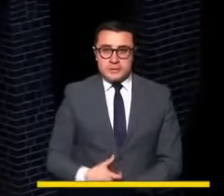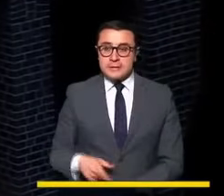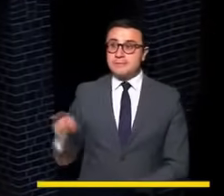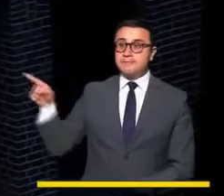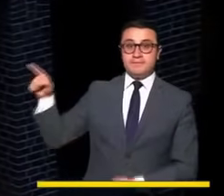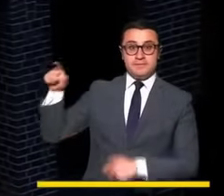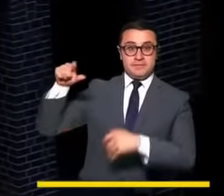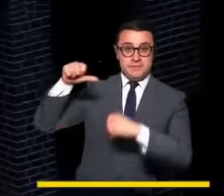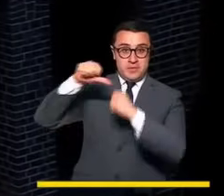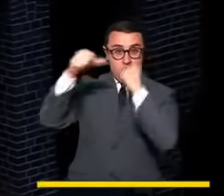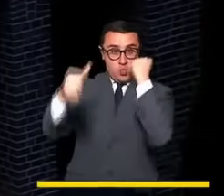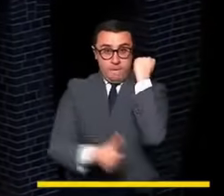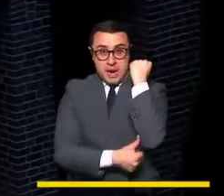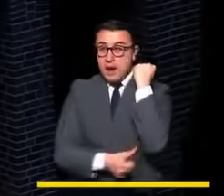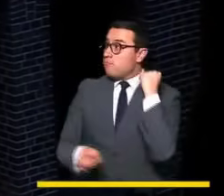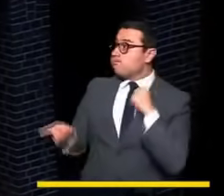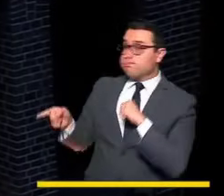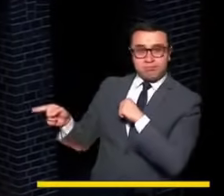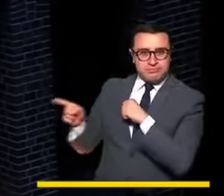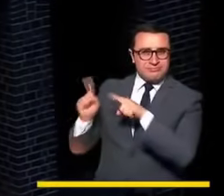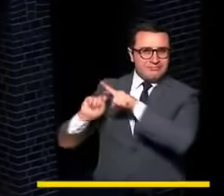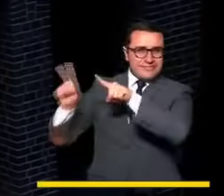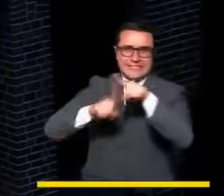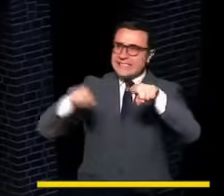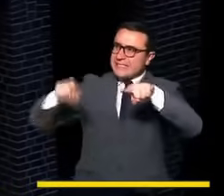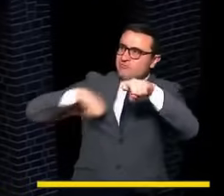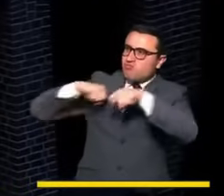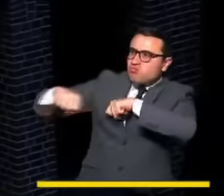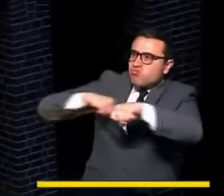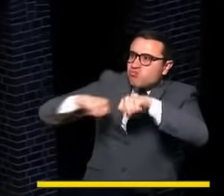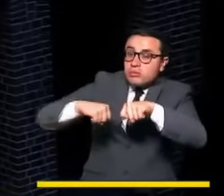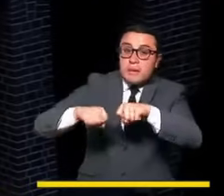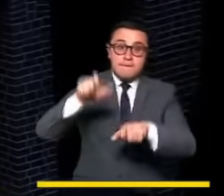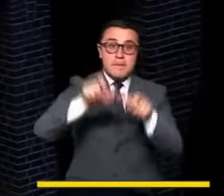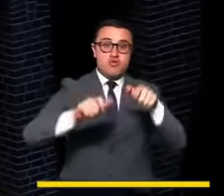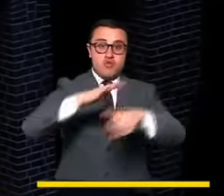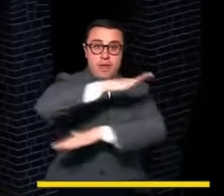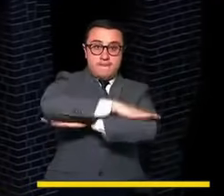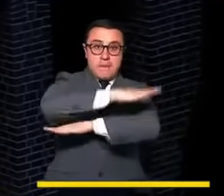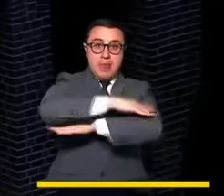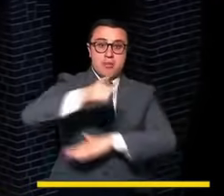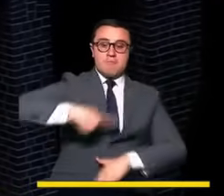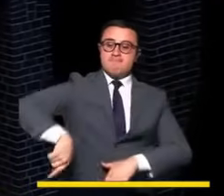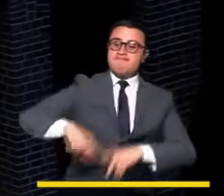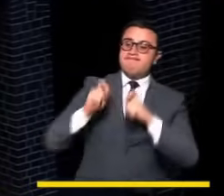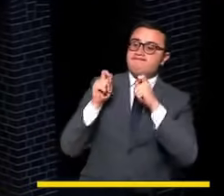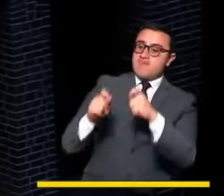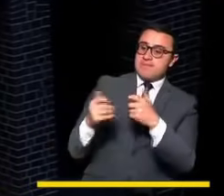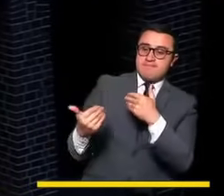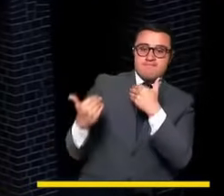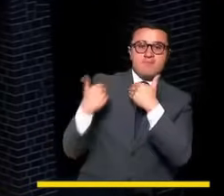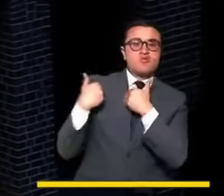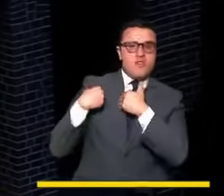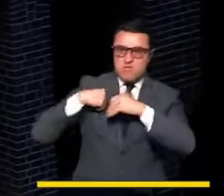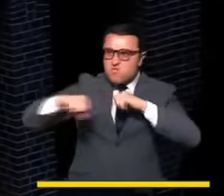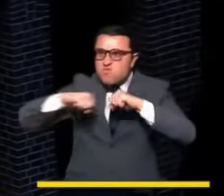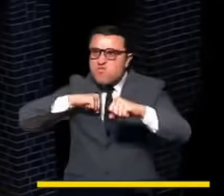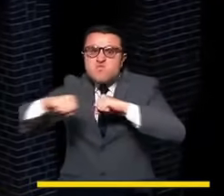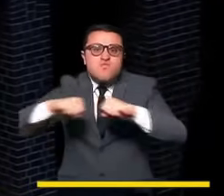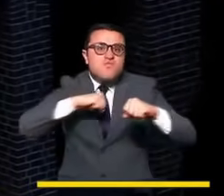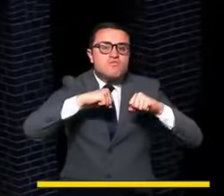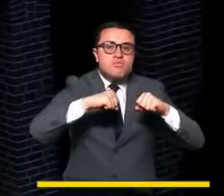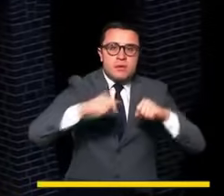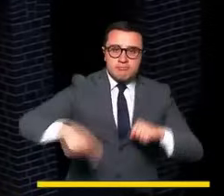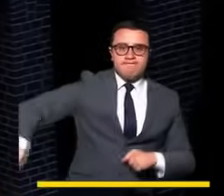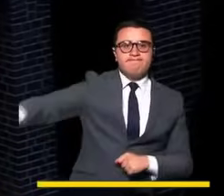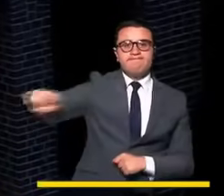hay que hacerlo más. Los embajadores de Colombia tienen que tener esa misión. Y aquí